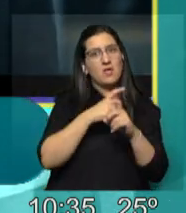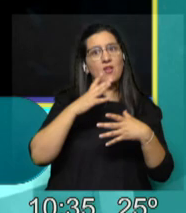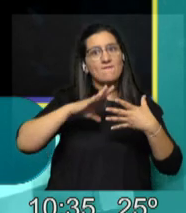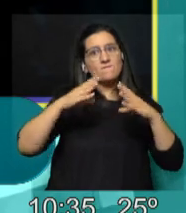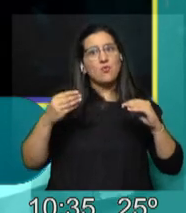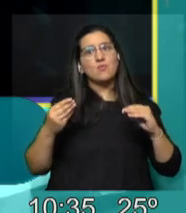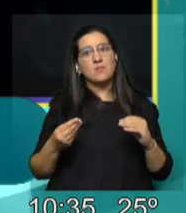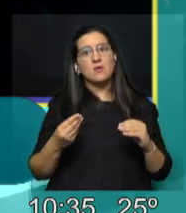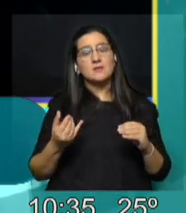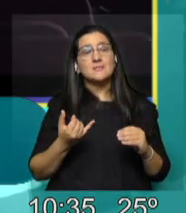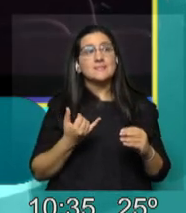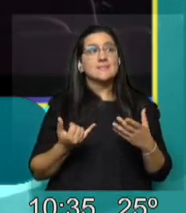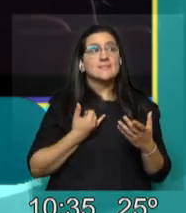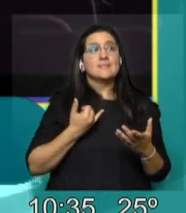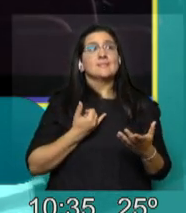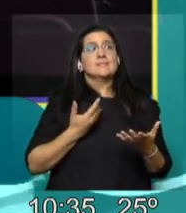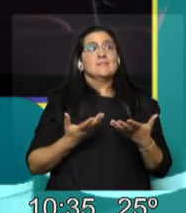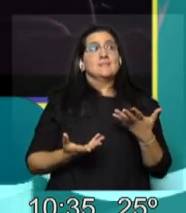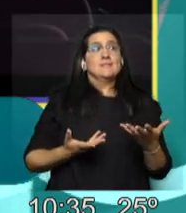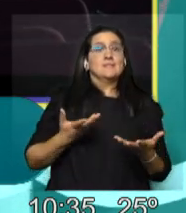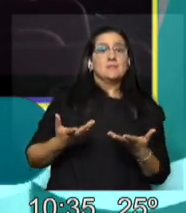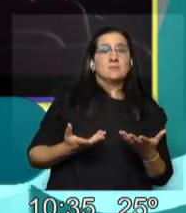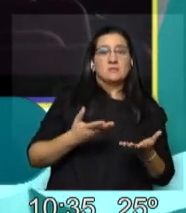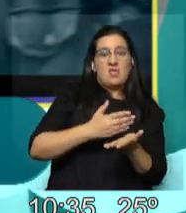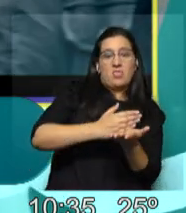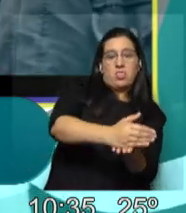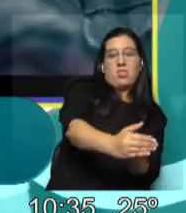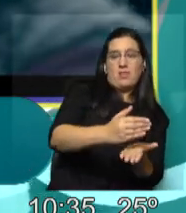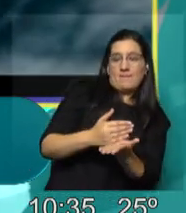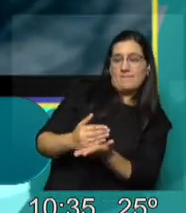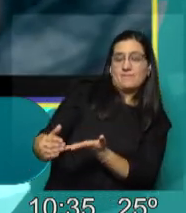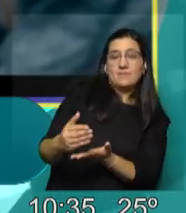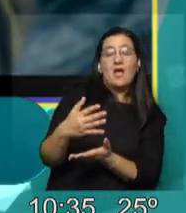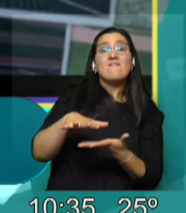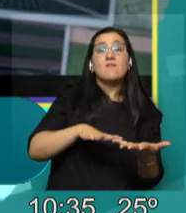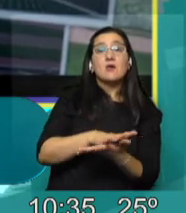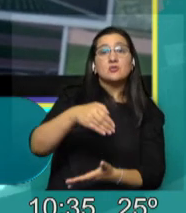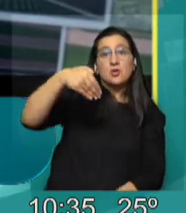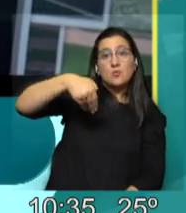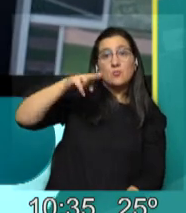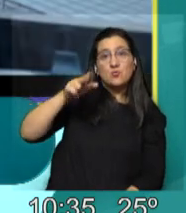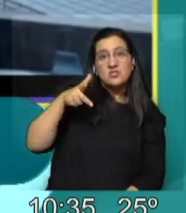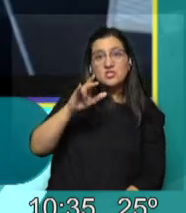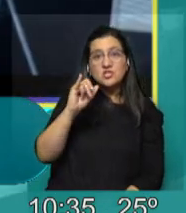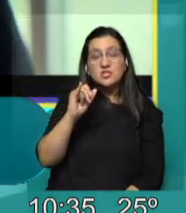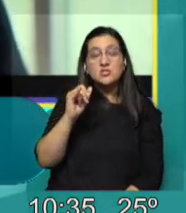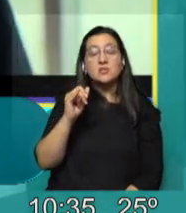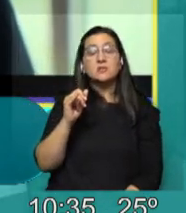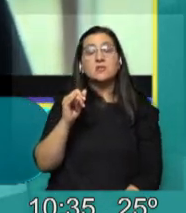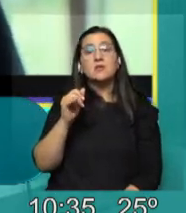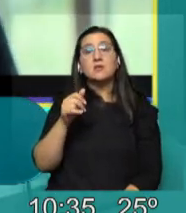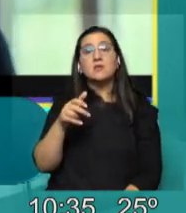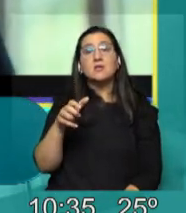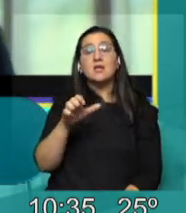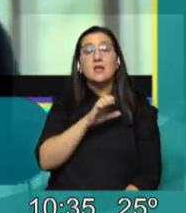cómo están siendo segregados. Hay barrios en Múnich donde prácticamente el Estado alemán no pisa.